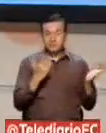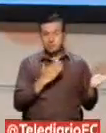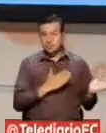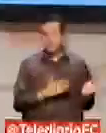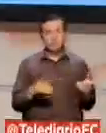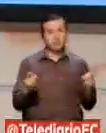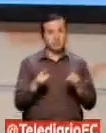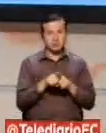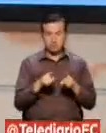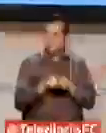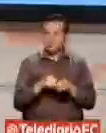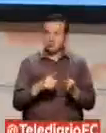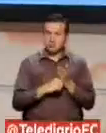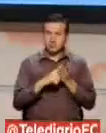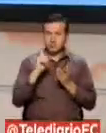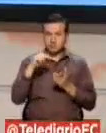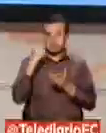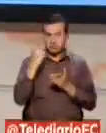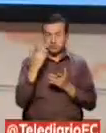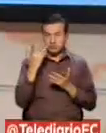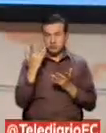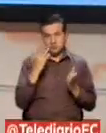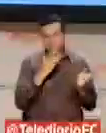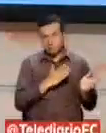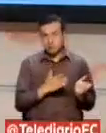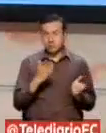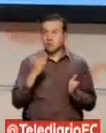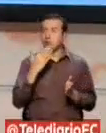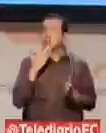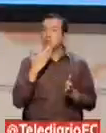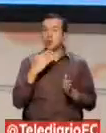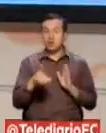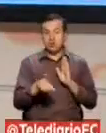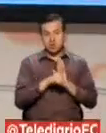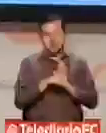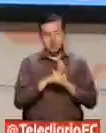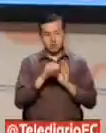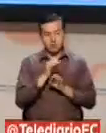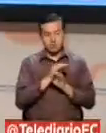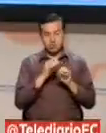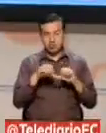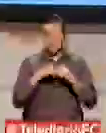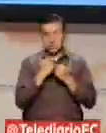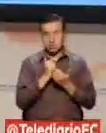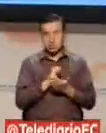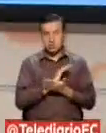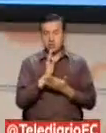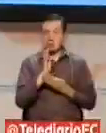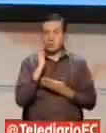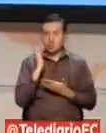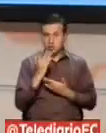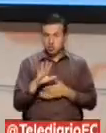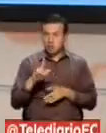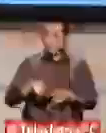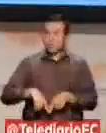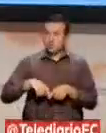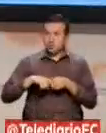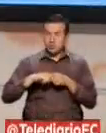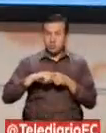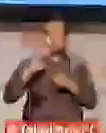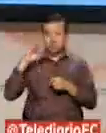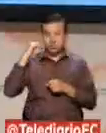la misma sesión y la siguiente, porque por esas cosas de cómo hicieron la ley orgánica de la función legislativa, usted puede suspender la sesión y